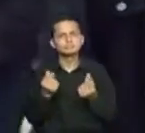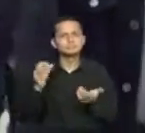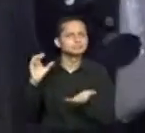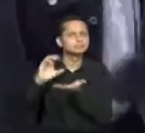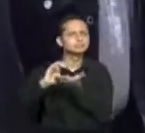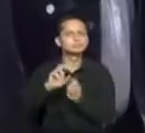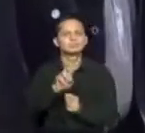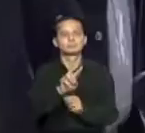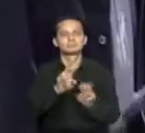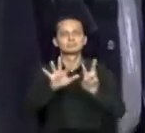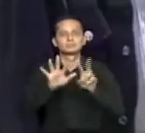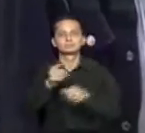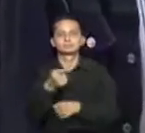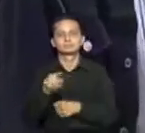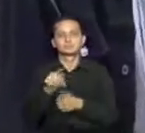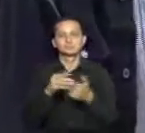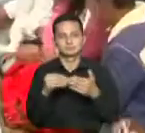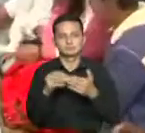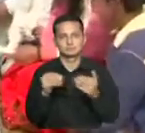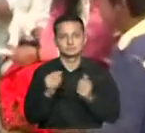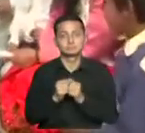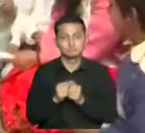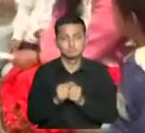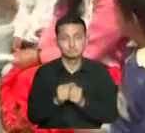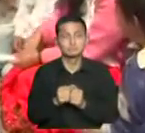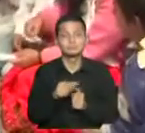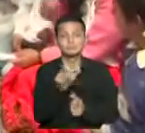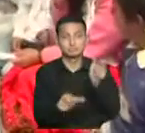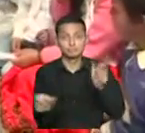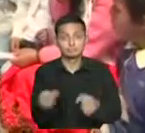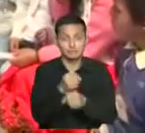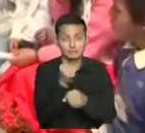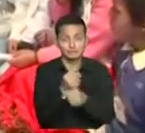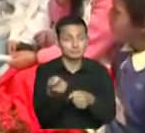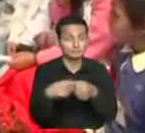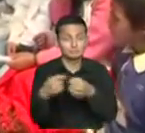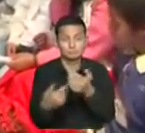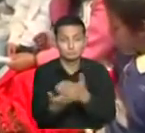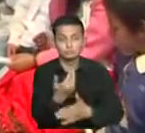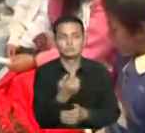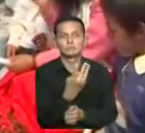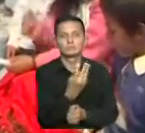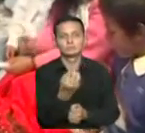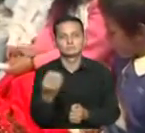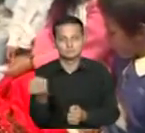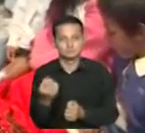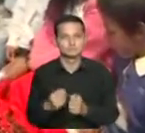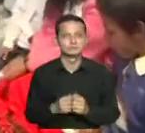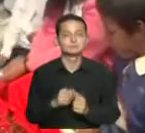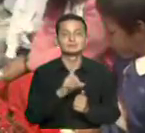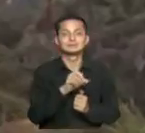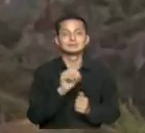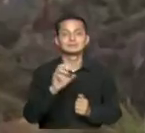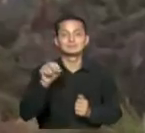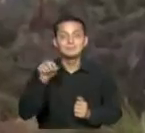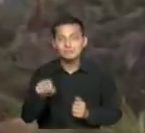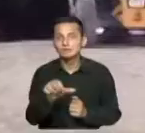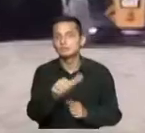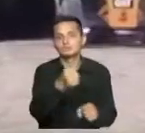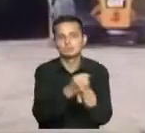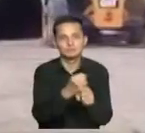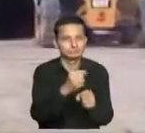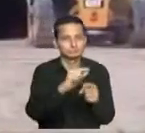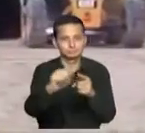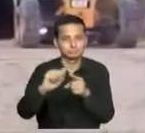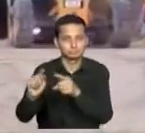de $28 millones y generará 400 empleos y más de 100.000 empleos indirectos. La concesión de este proyecto